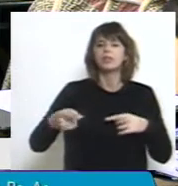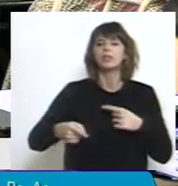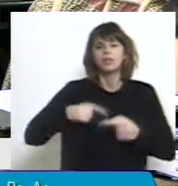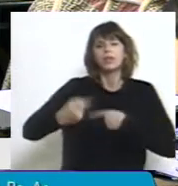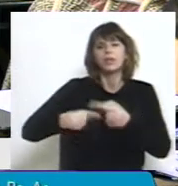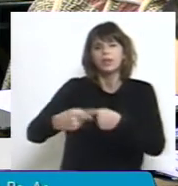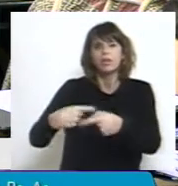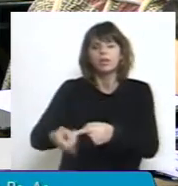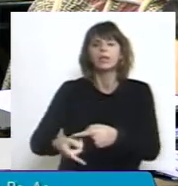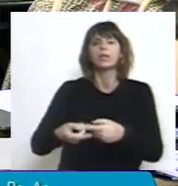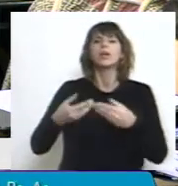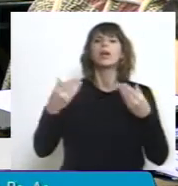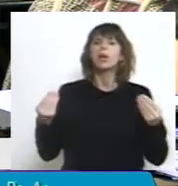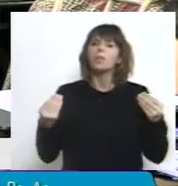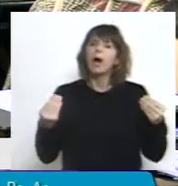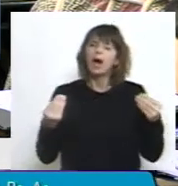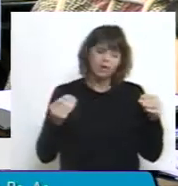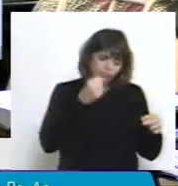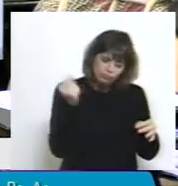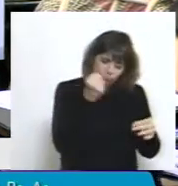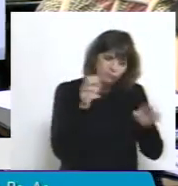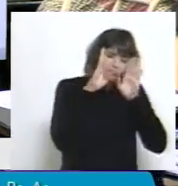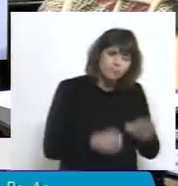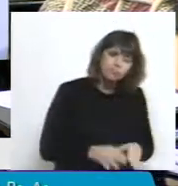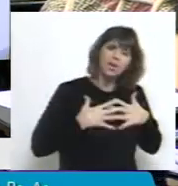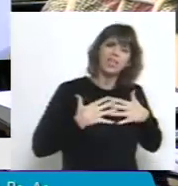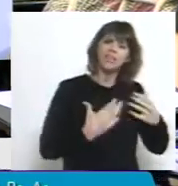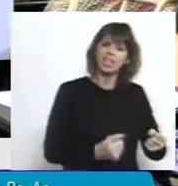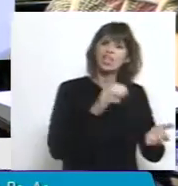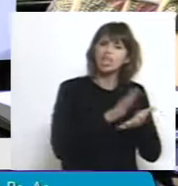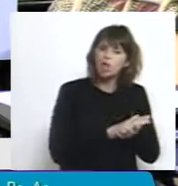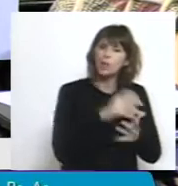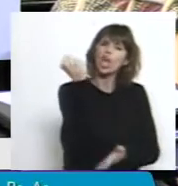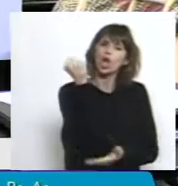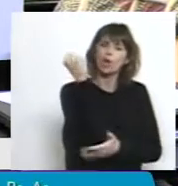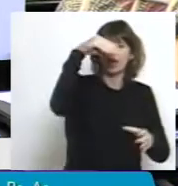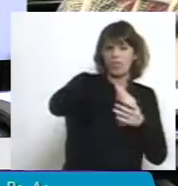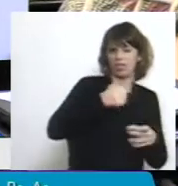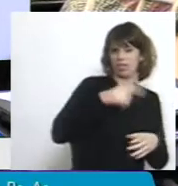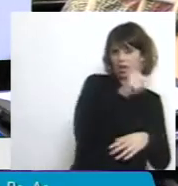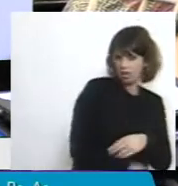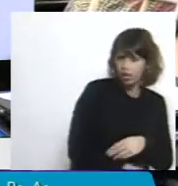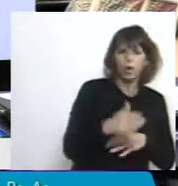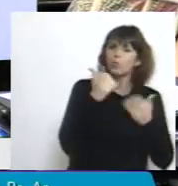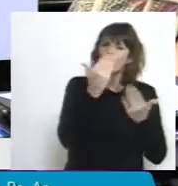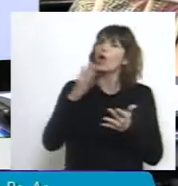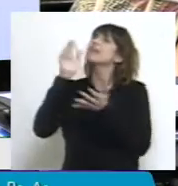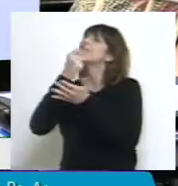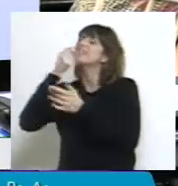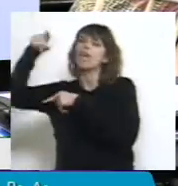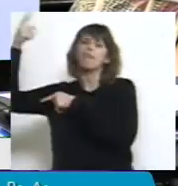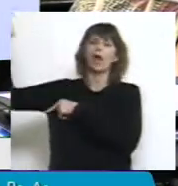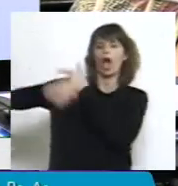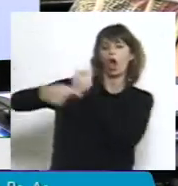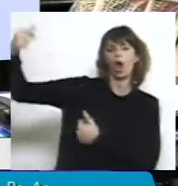de contrapesar el mercado interno, tal como lo ha señalado la presidenta, con la caída de la demanda externa. Y lo ha logrado. Y